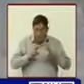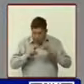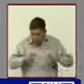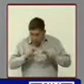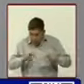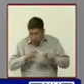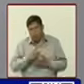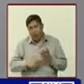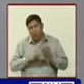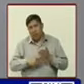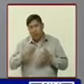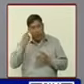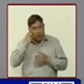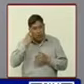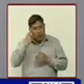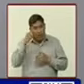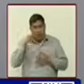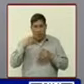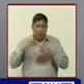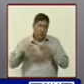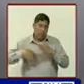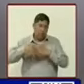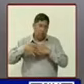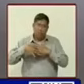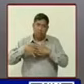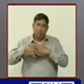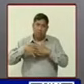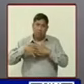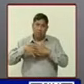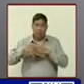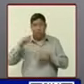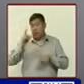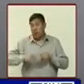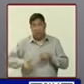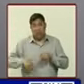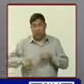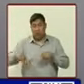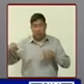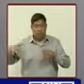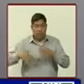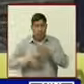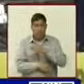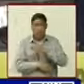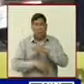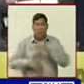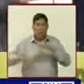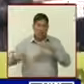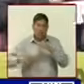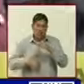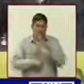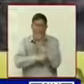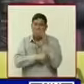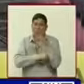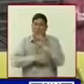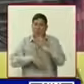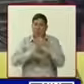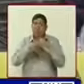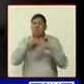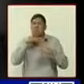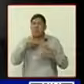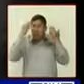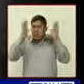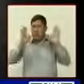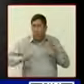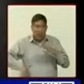revisen. Yo pienso que allá se ha taponeado algo, es por eso que también ya no ha podido bajar hacia abajo. Hay que ver qué solución le van a